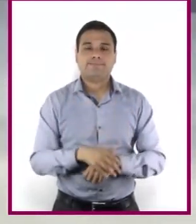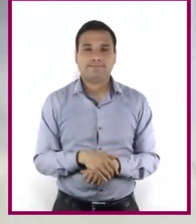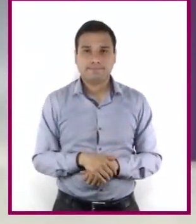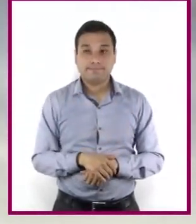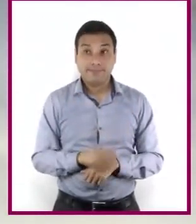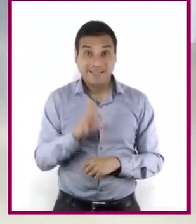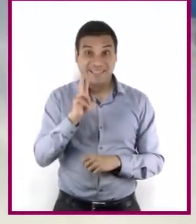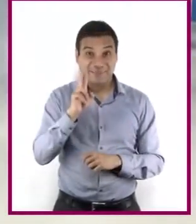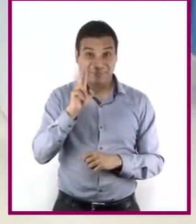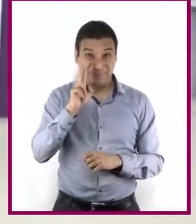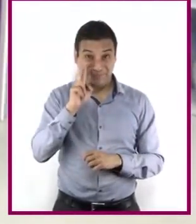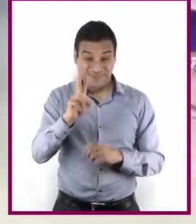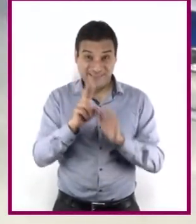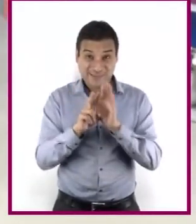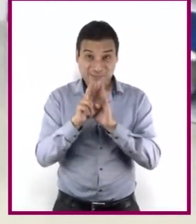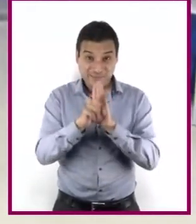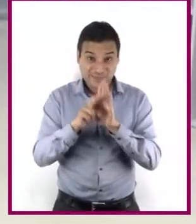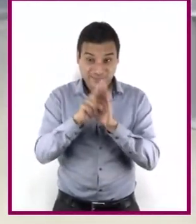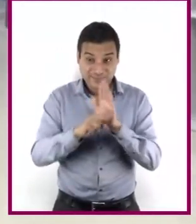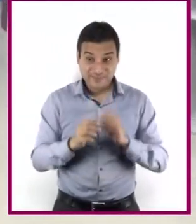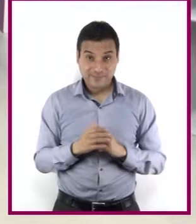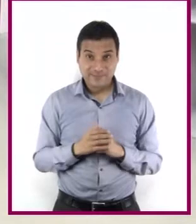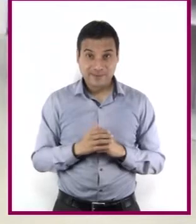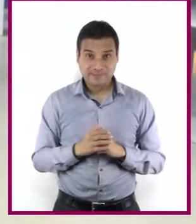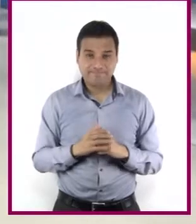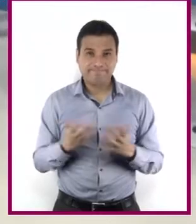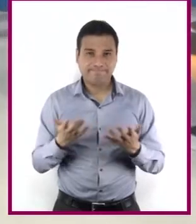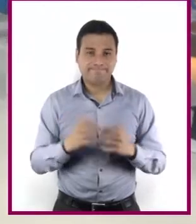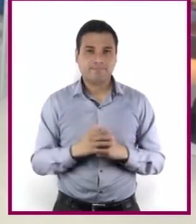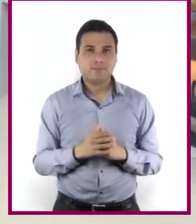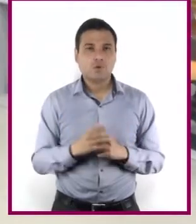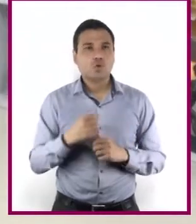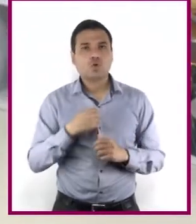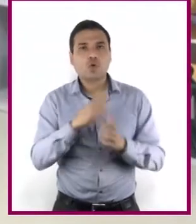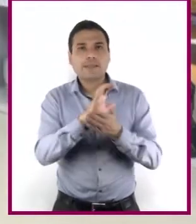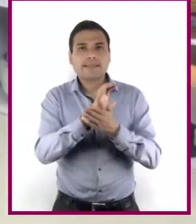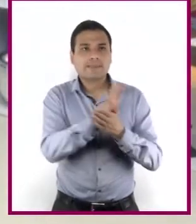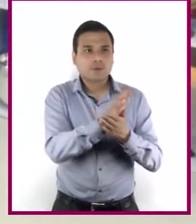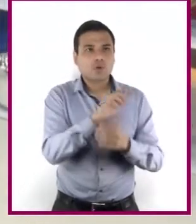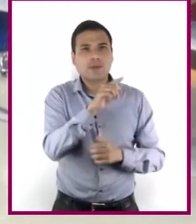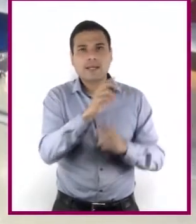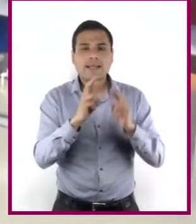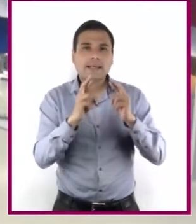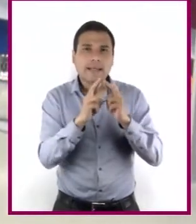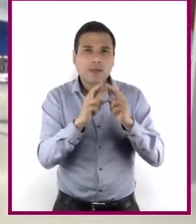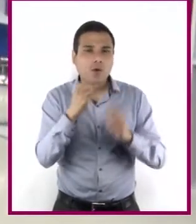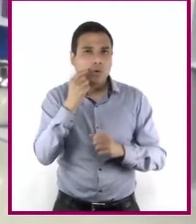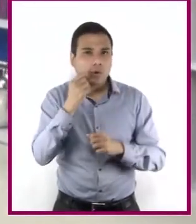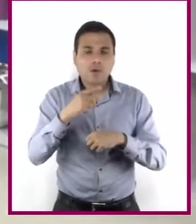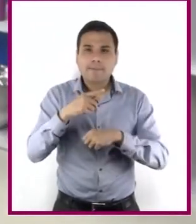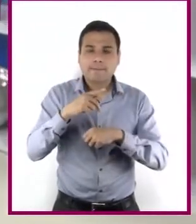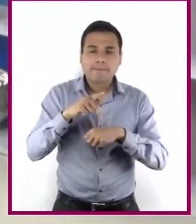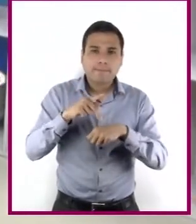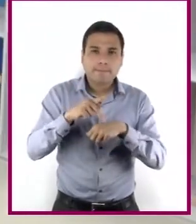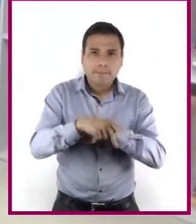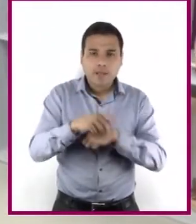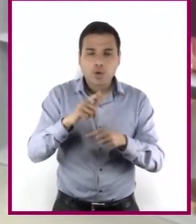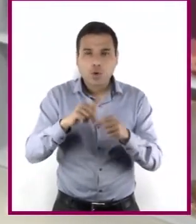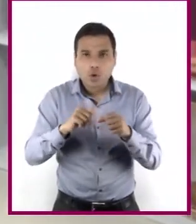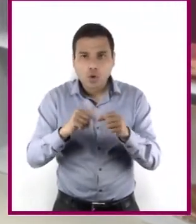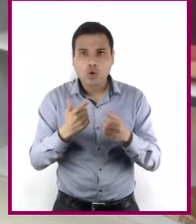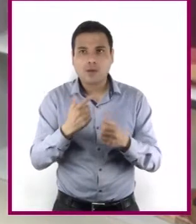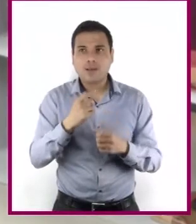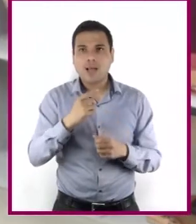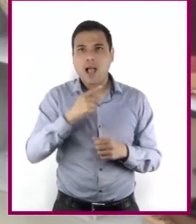Como pudimos observar, la discriminación, ya sea por motivos religiosos, el color de piel, la forma de vestir o de